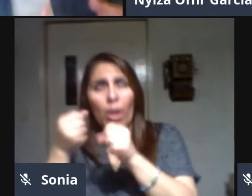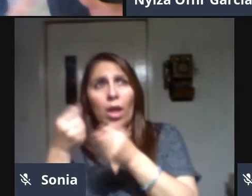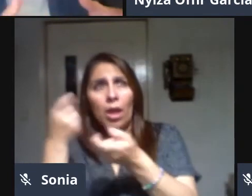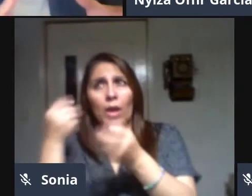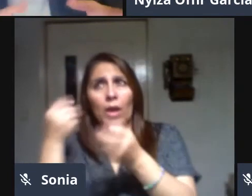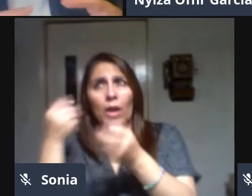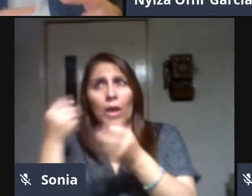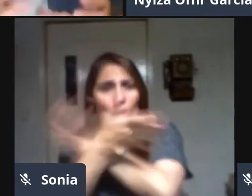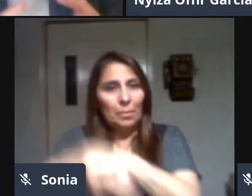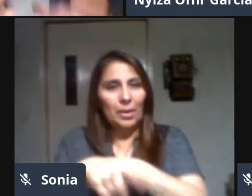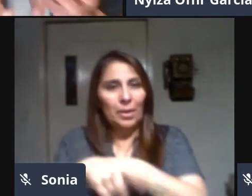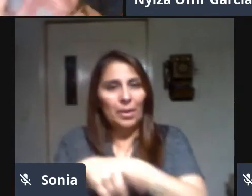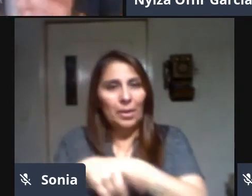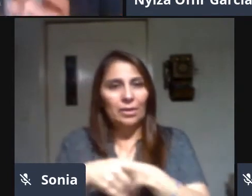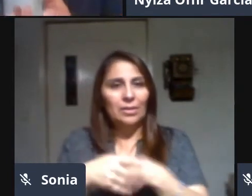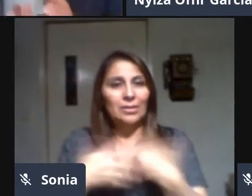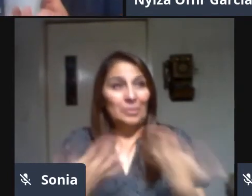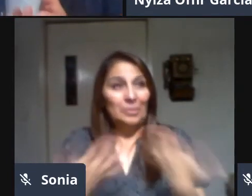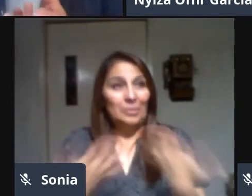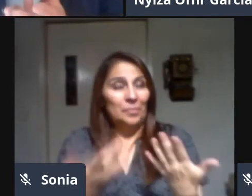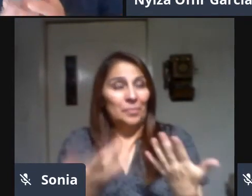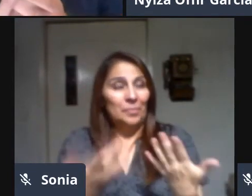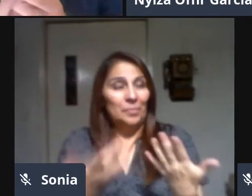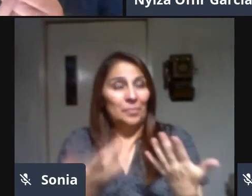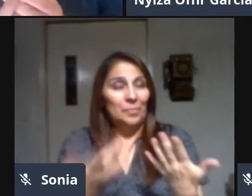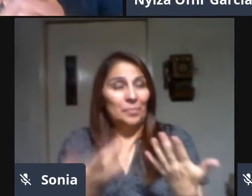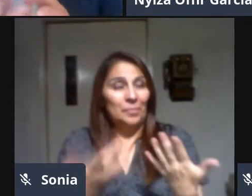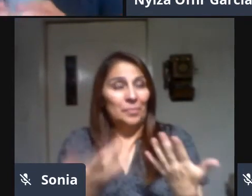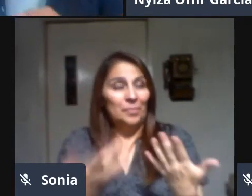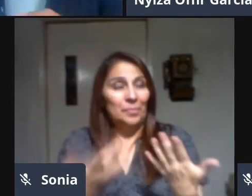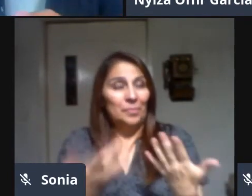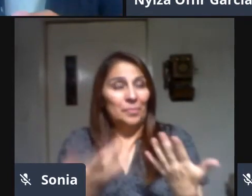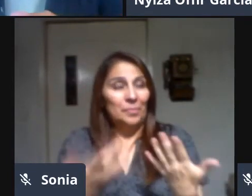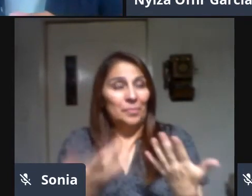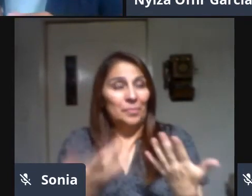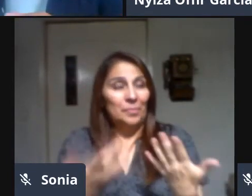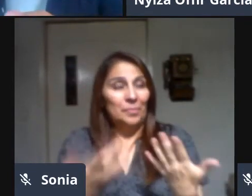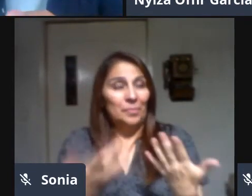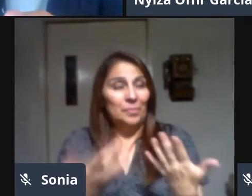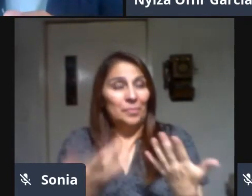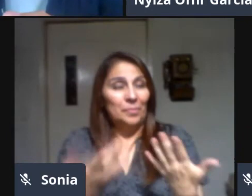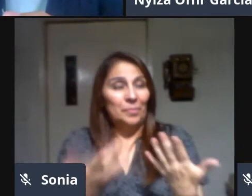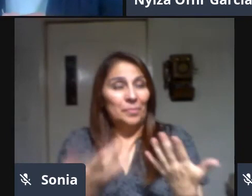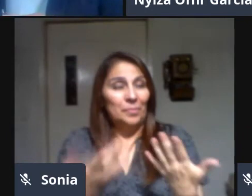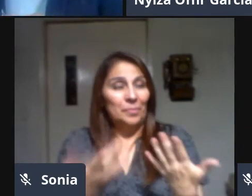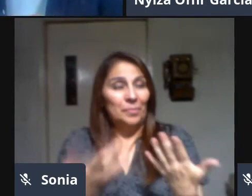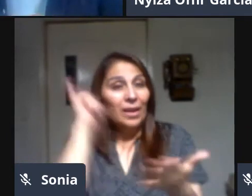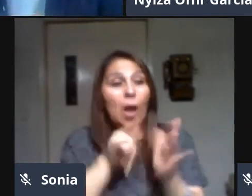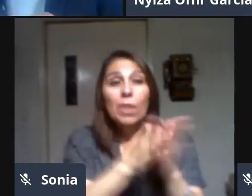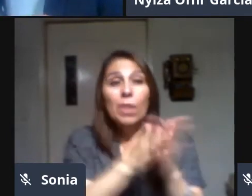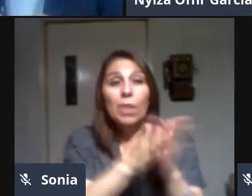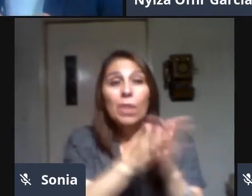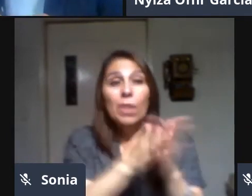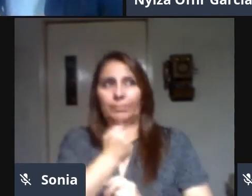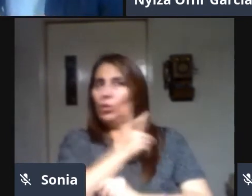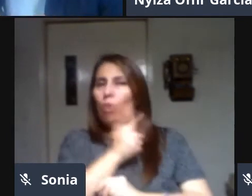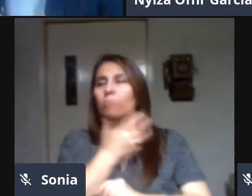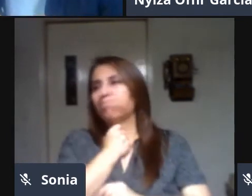daban por hecho que esas realidades no se cuentan es despertar la sensibilidad